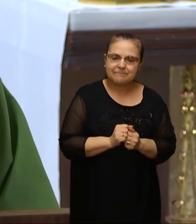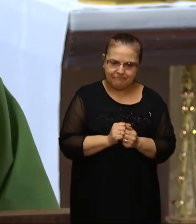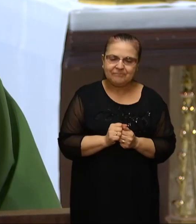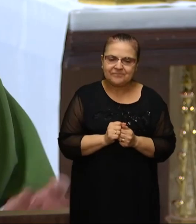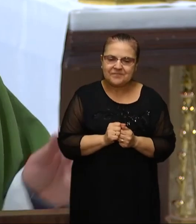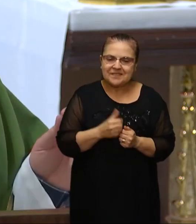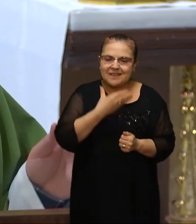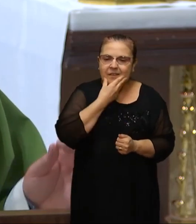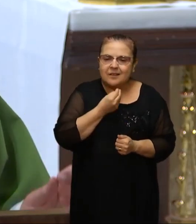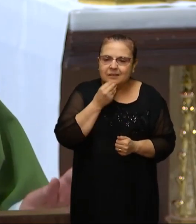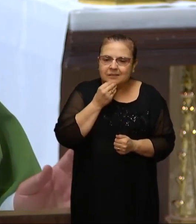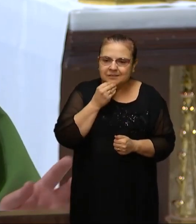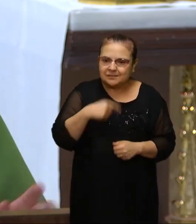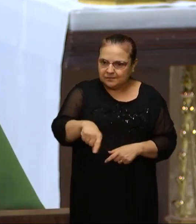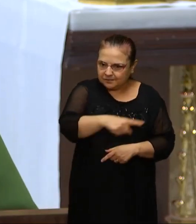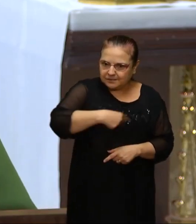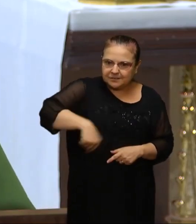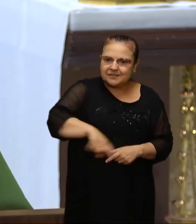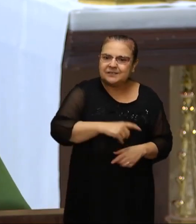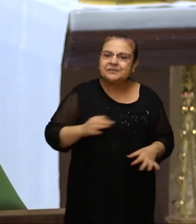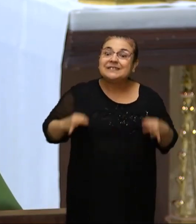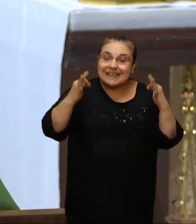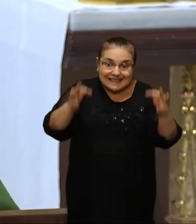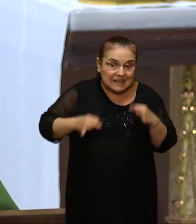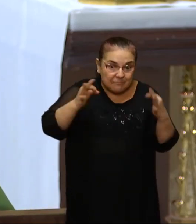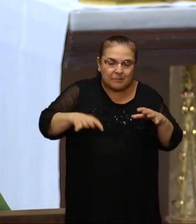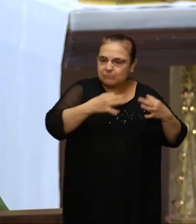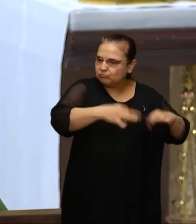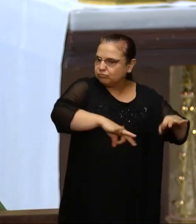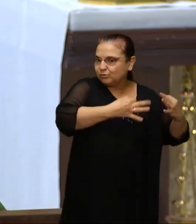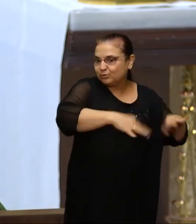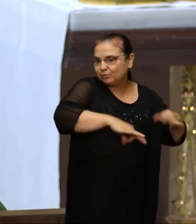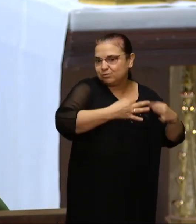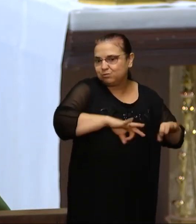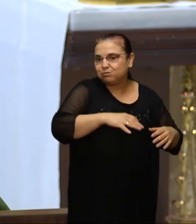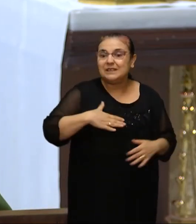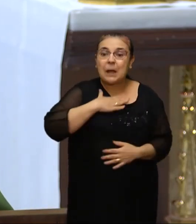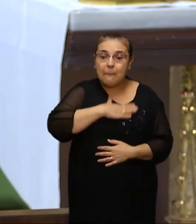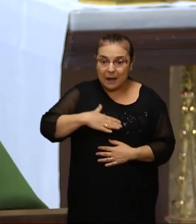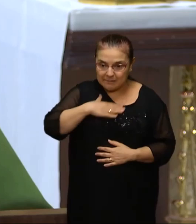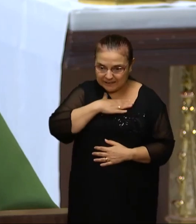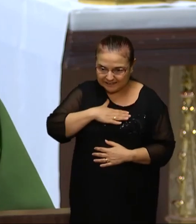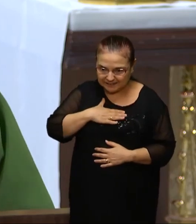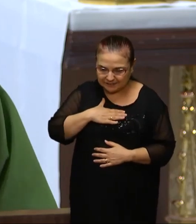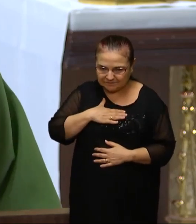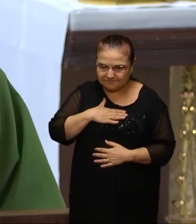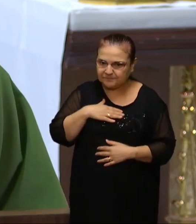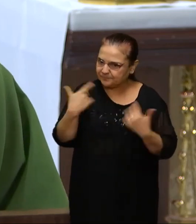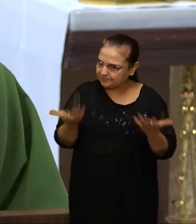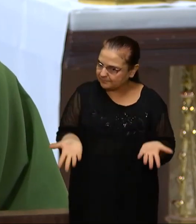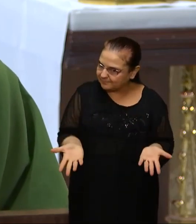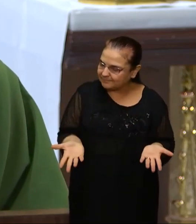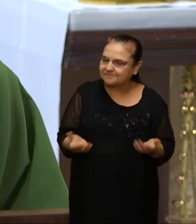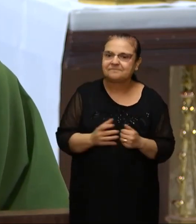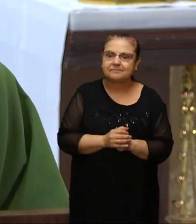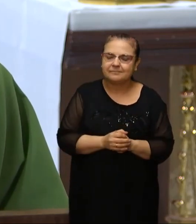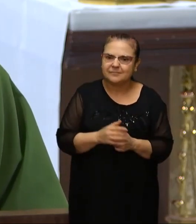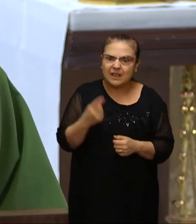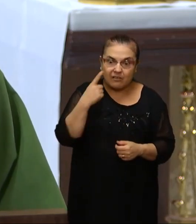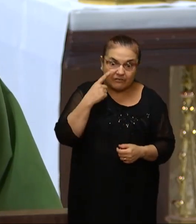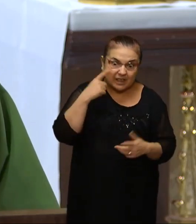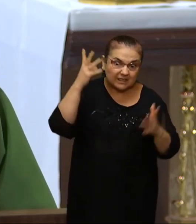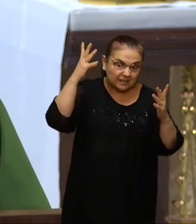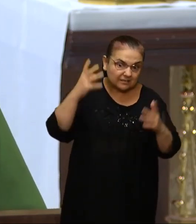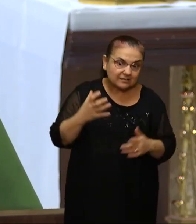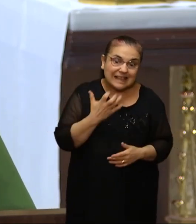tan preciosas como esta sed siempre humildes Y amables fijaos las relaciones que surgirían entre nosotros